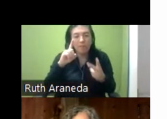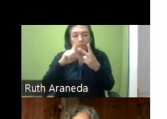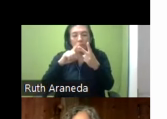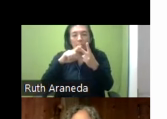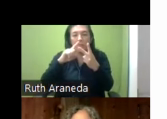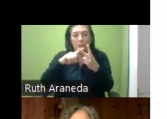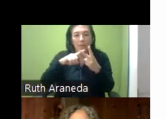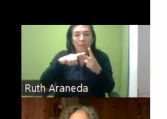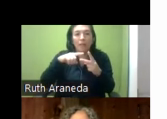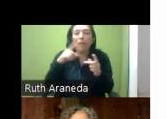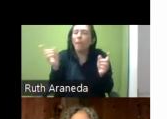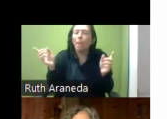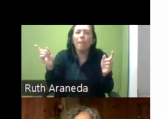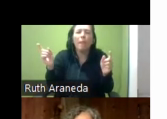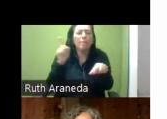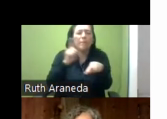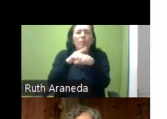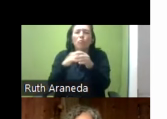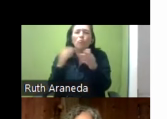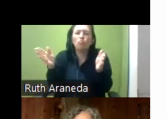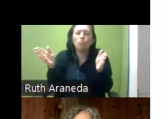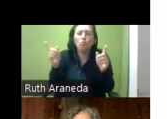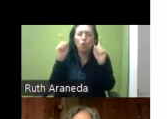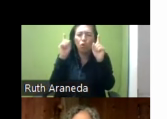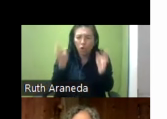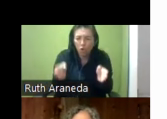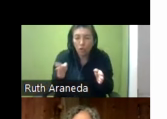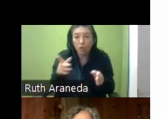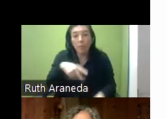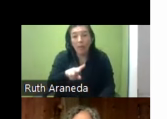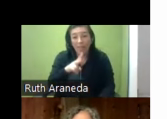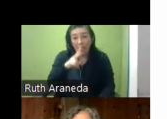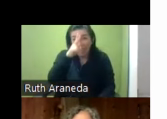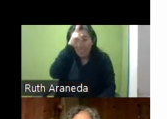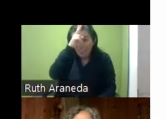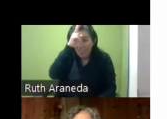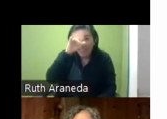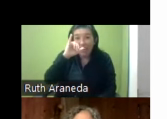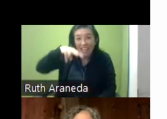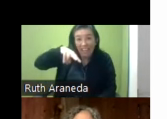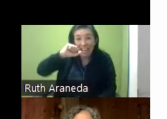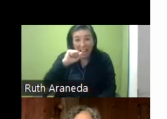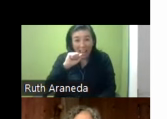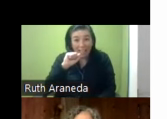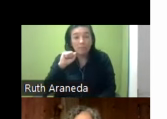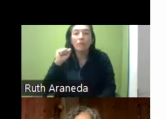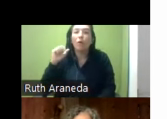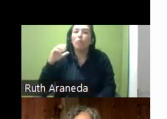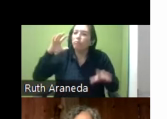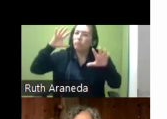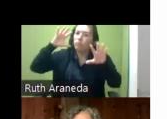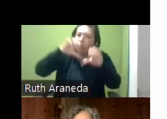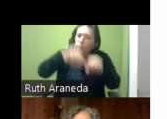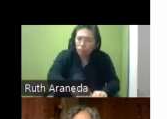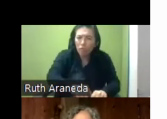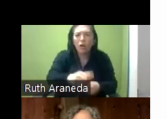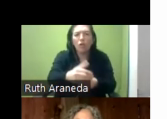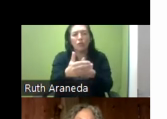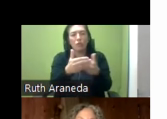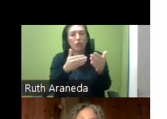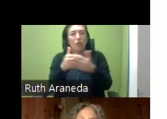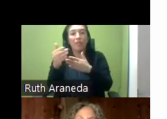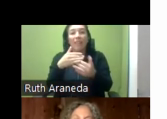el breve tiempo de invasión incaica, ¿no? La conquista incaica sobre gran parte del